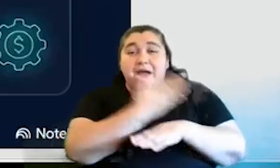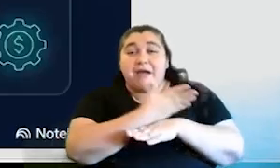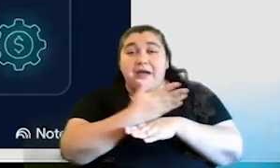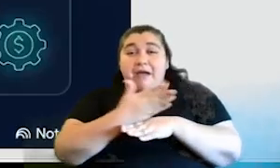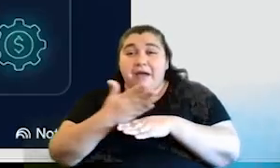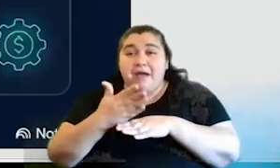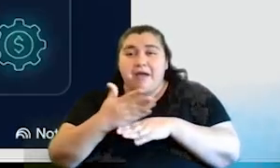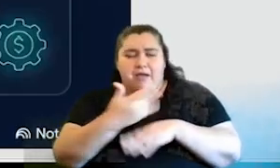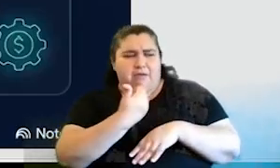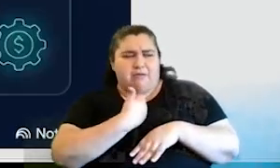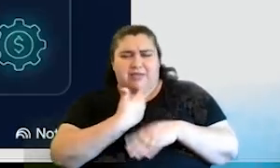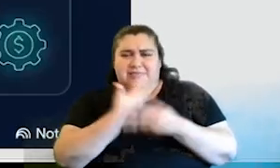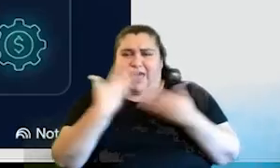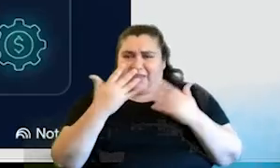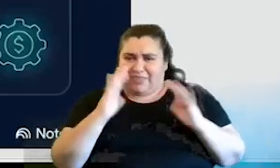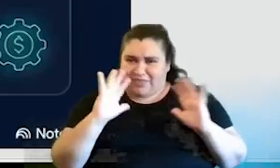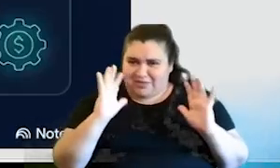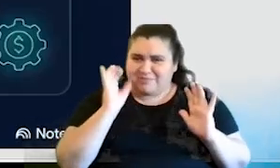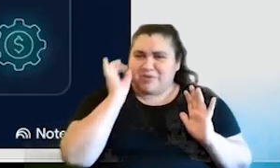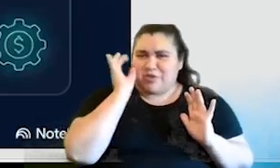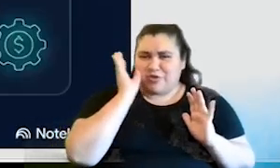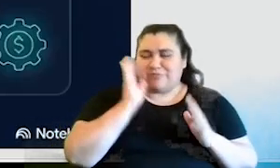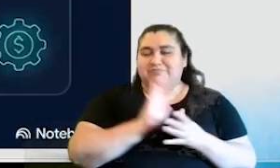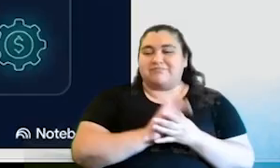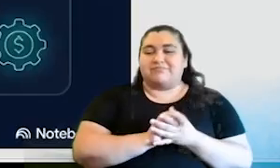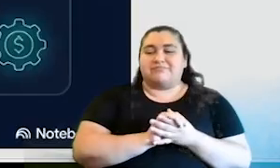y fue una picardía.